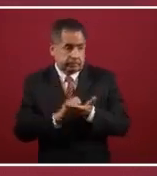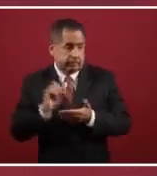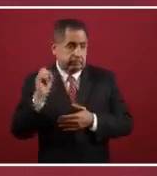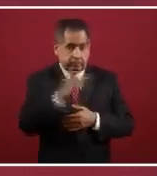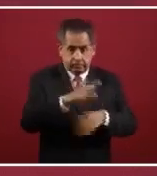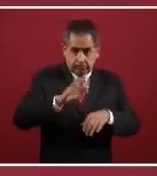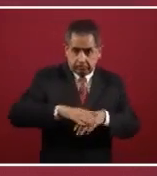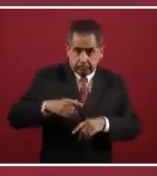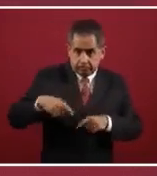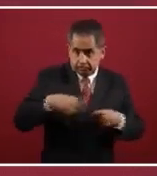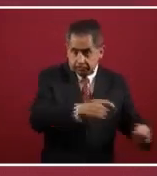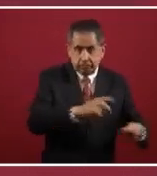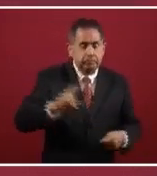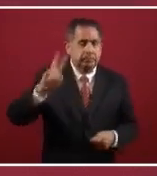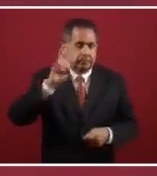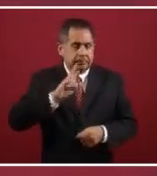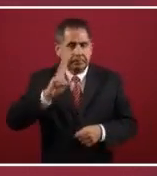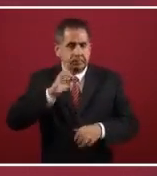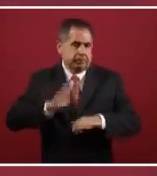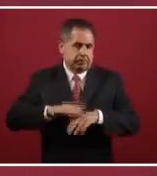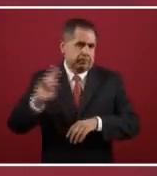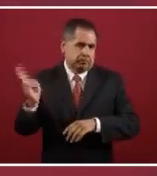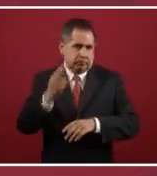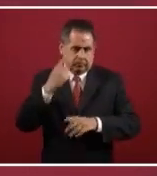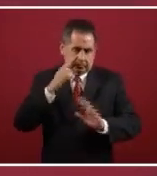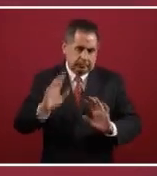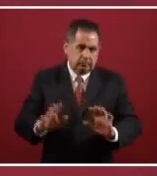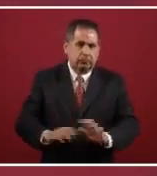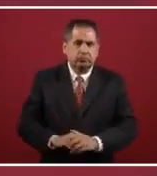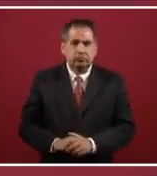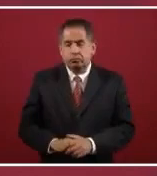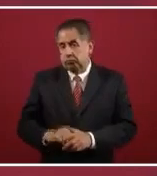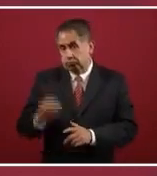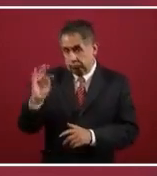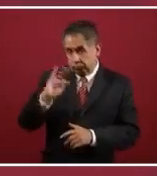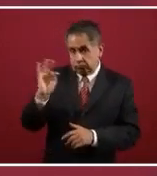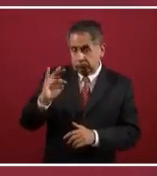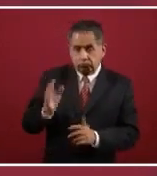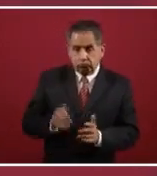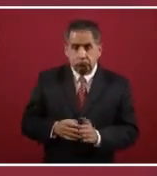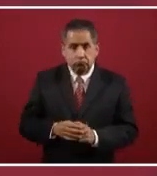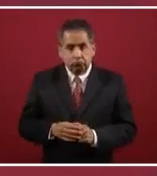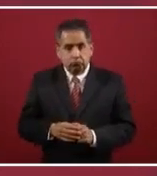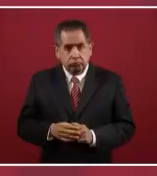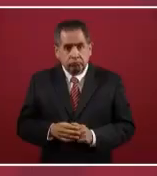recursos para la universidad y si